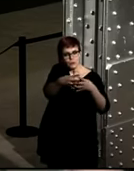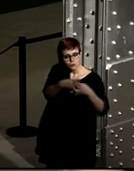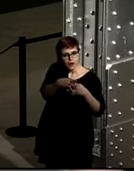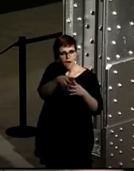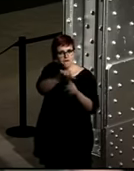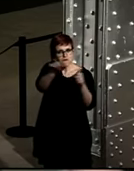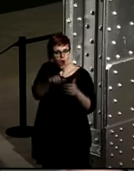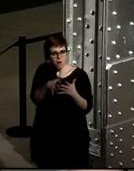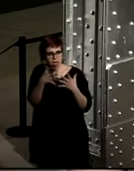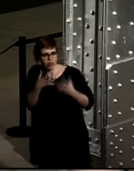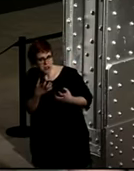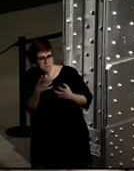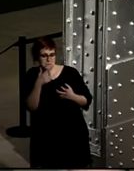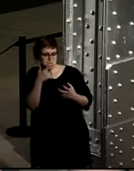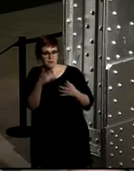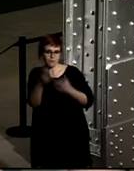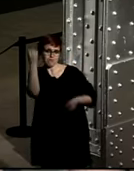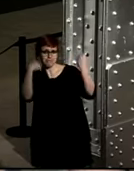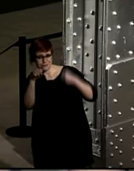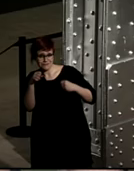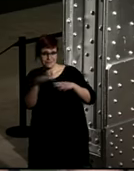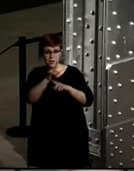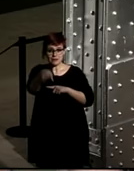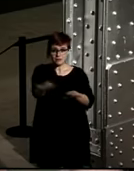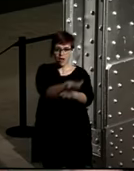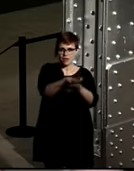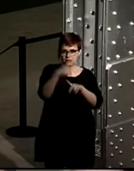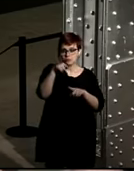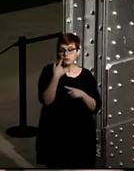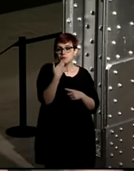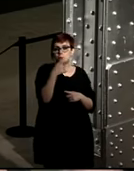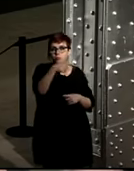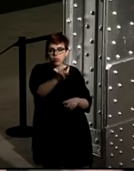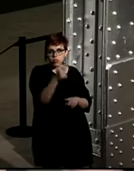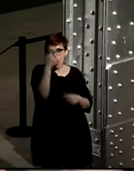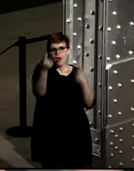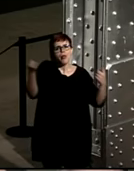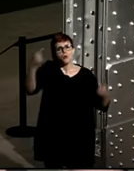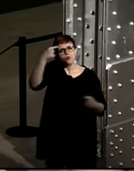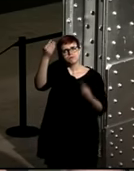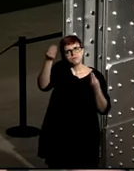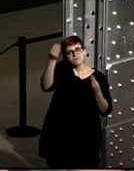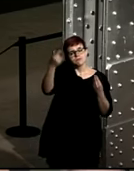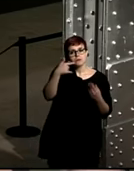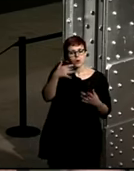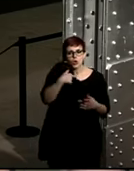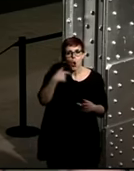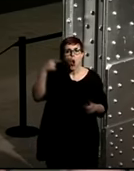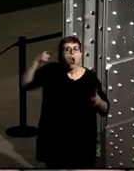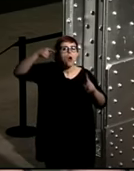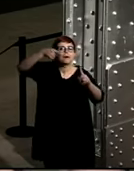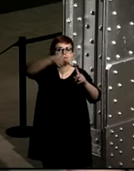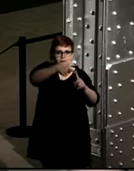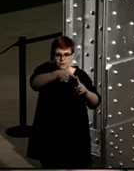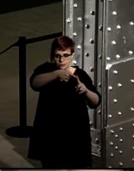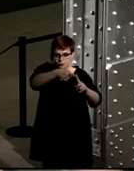que divierta, para que haga reír y para que invite a la reflexión si puede ser. Pero yo nunca he pensado qué es